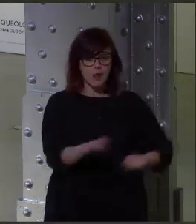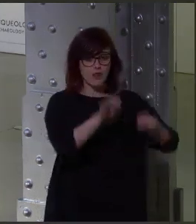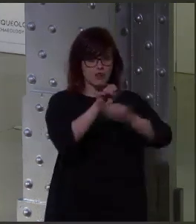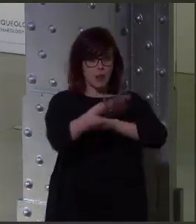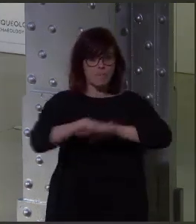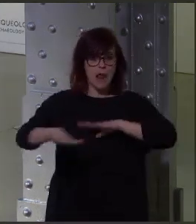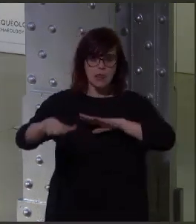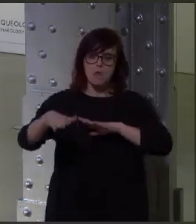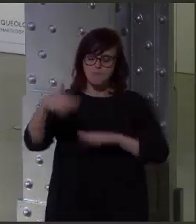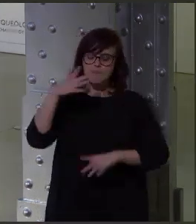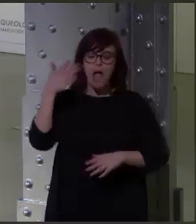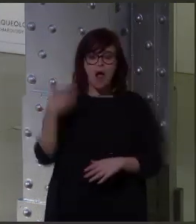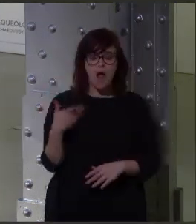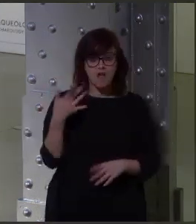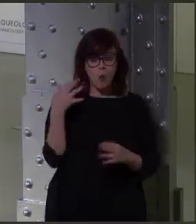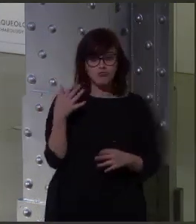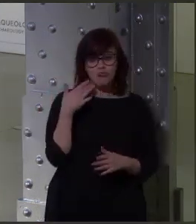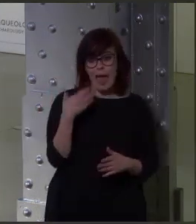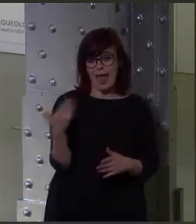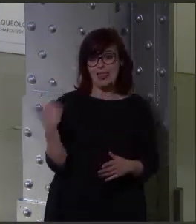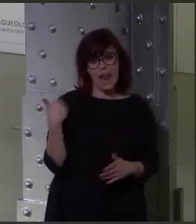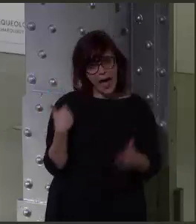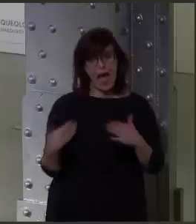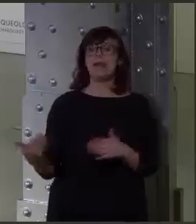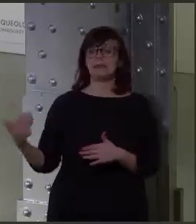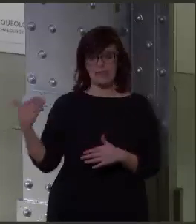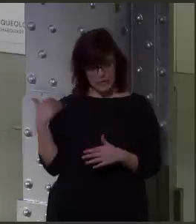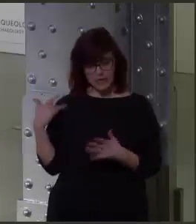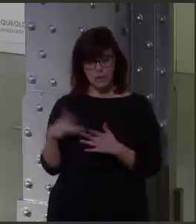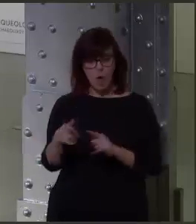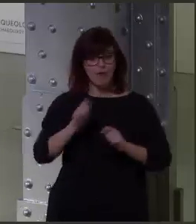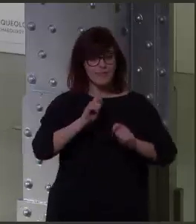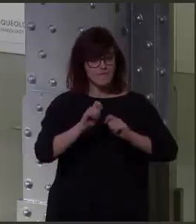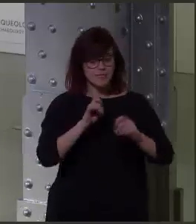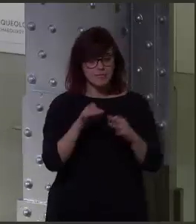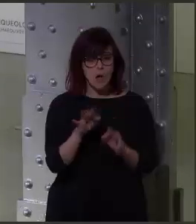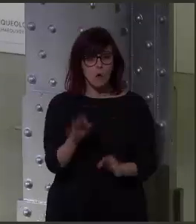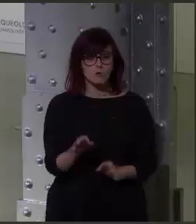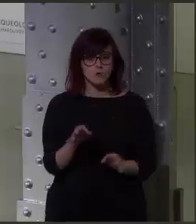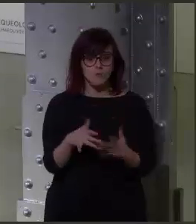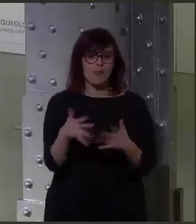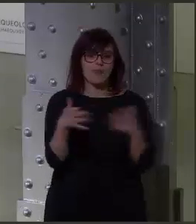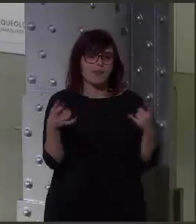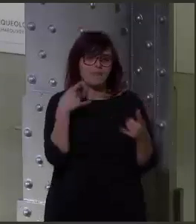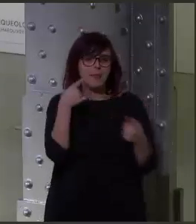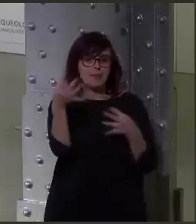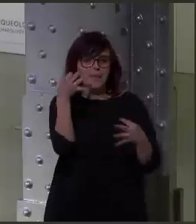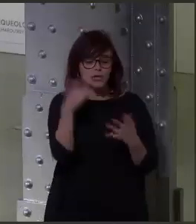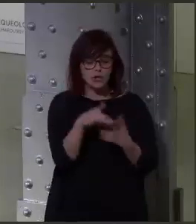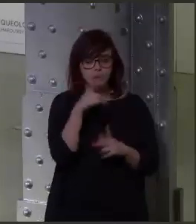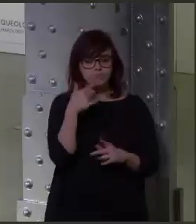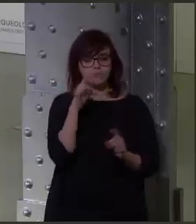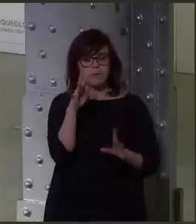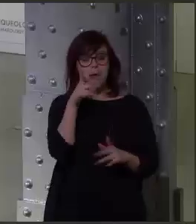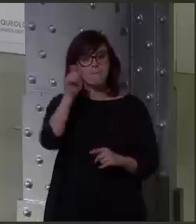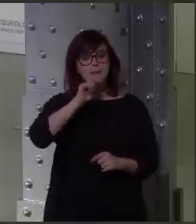marina. Me hacían antes de ayer una entrevista y cuando me conectaron, lo voy a citar sin dar los detalles, pero me llamó la atención,